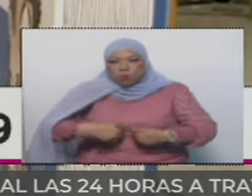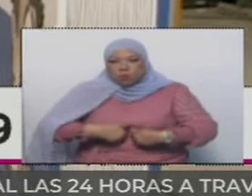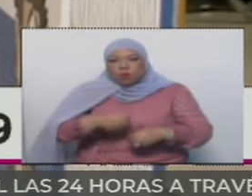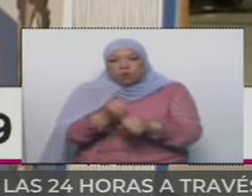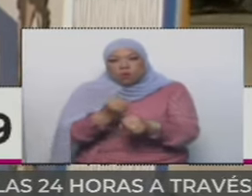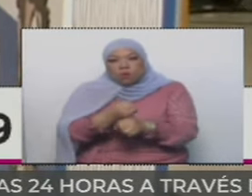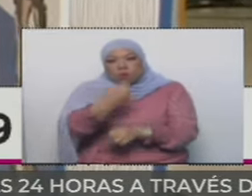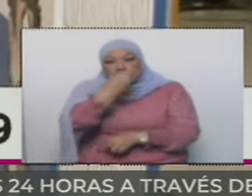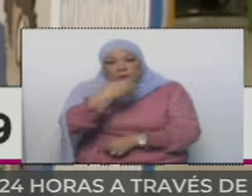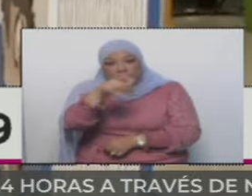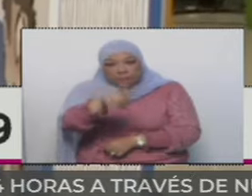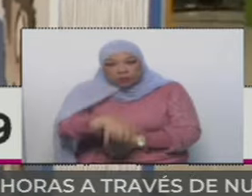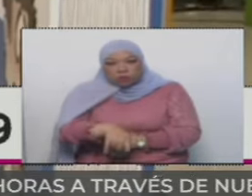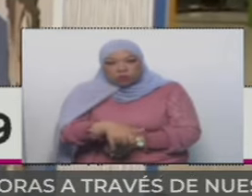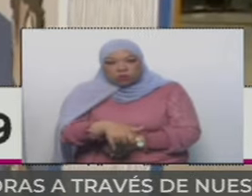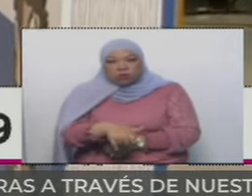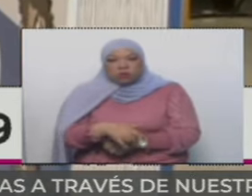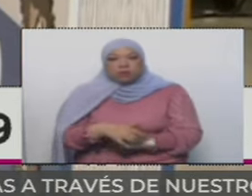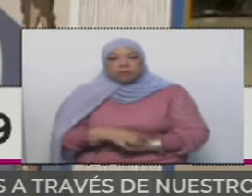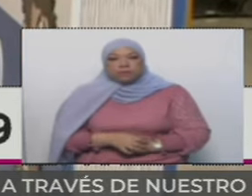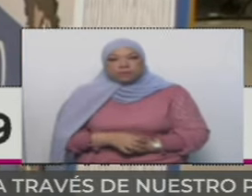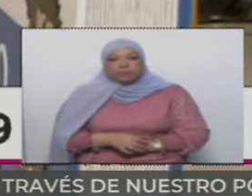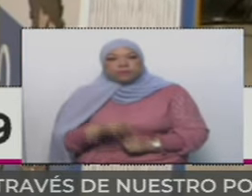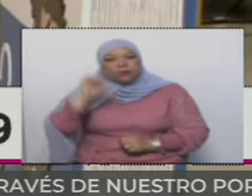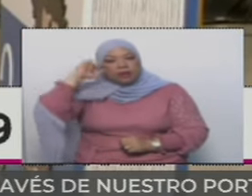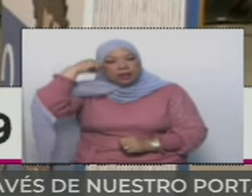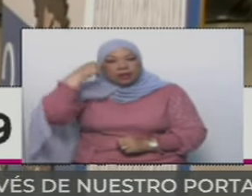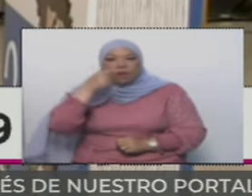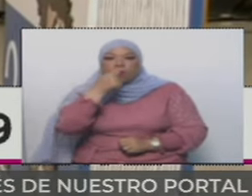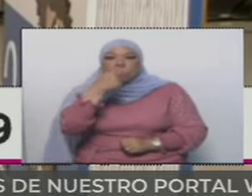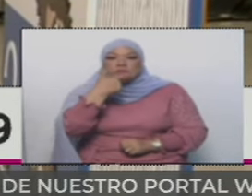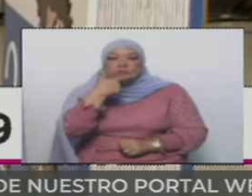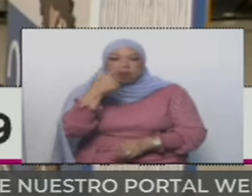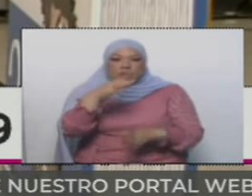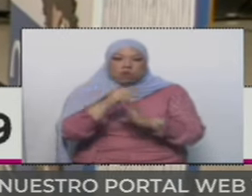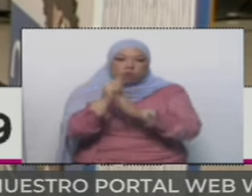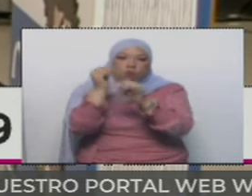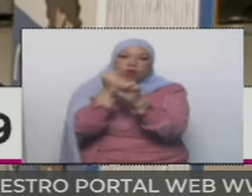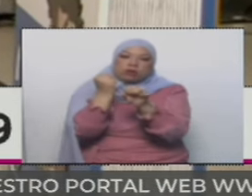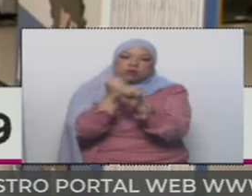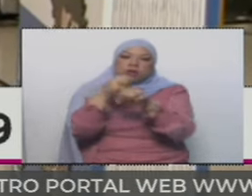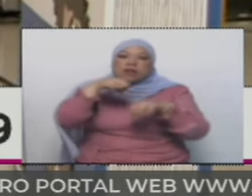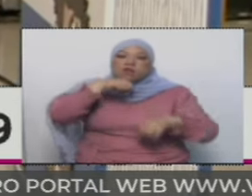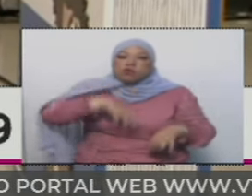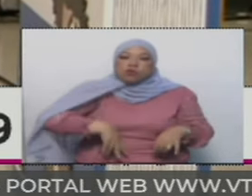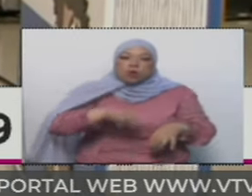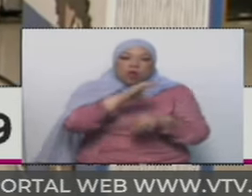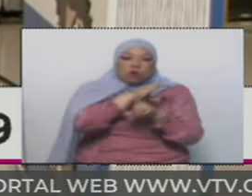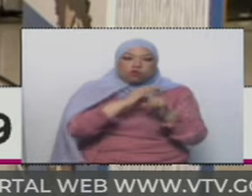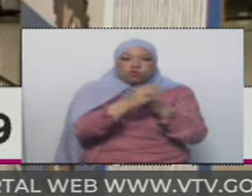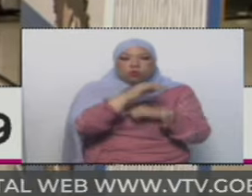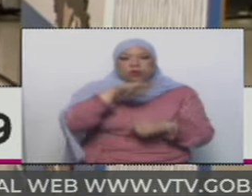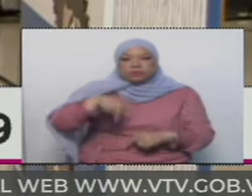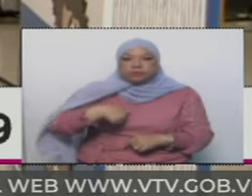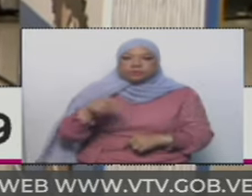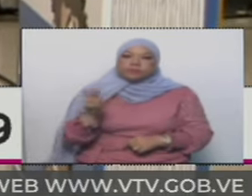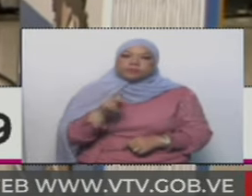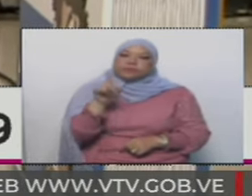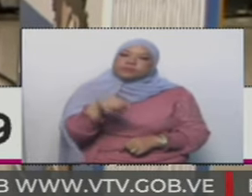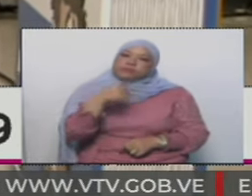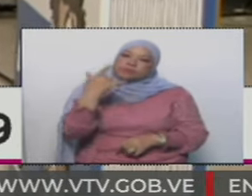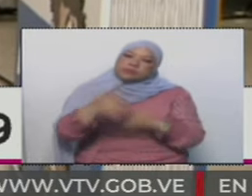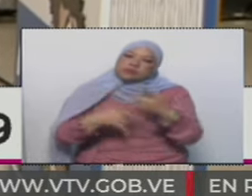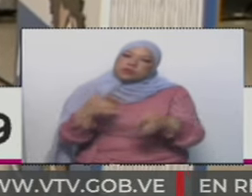argentino. Ah, bueno, qué bueno es recordar a los grandes argentinos de la historia, de la cultura. Así como